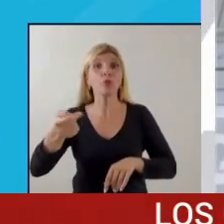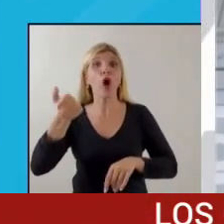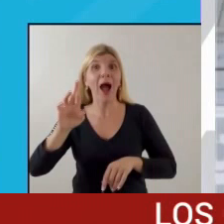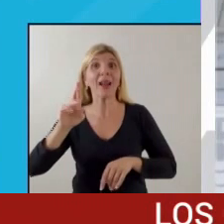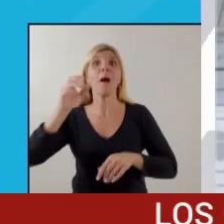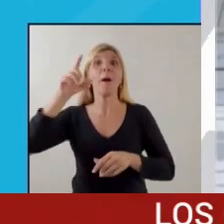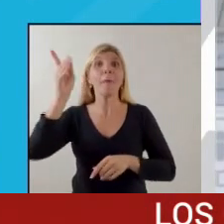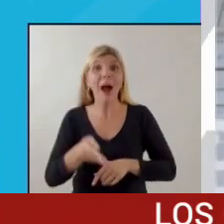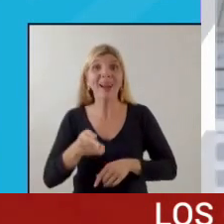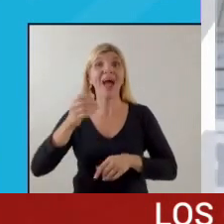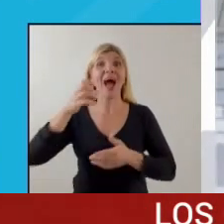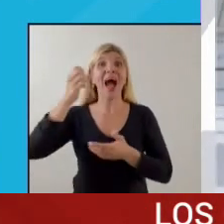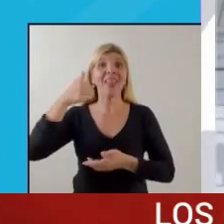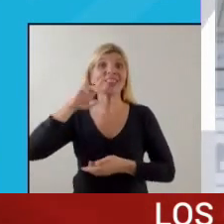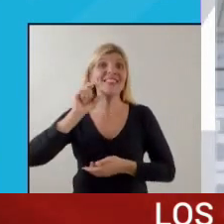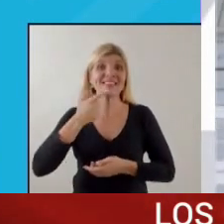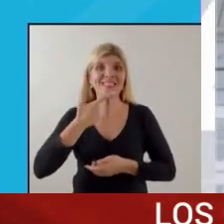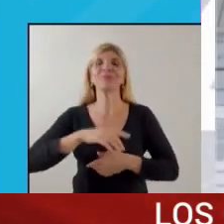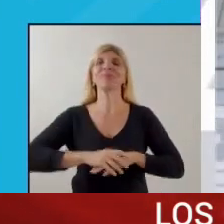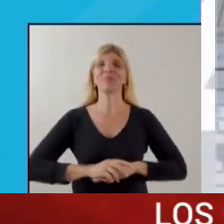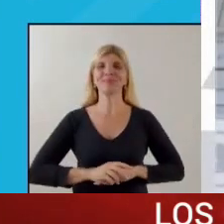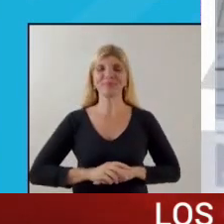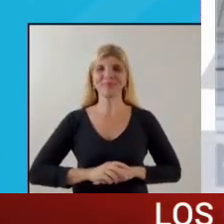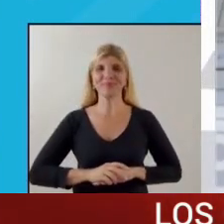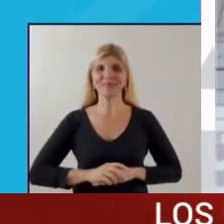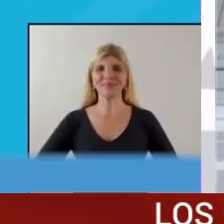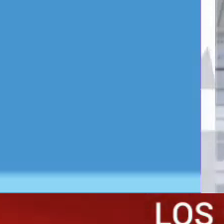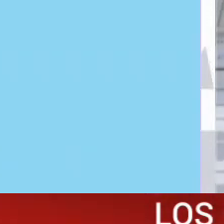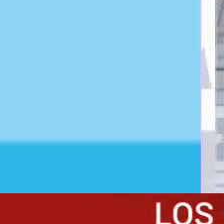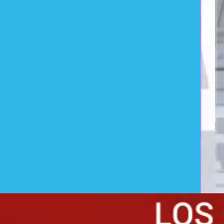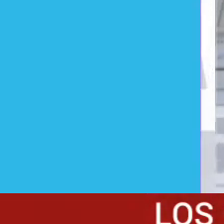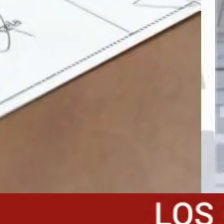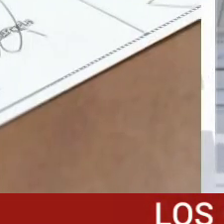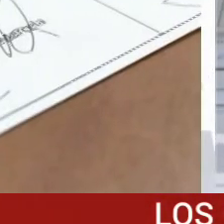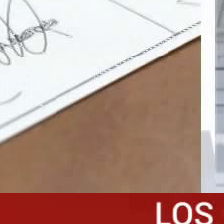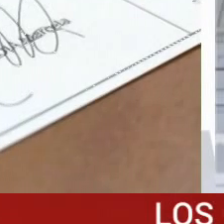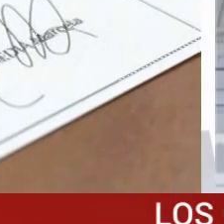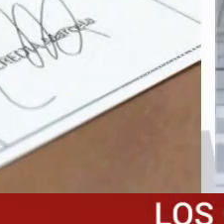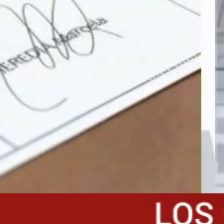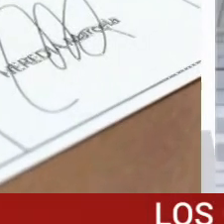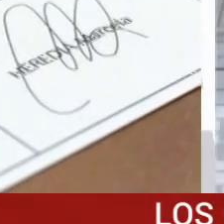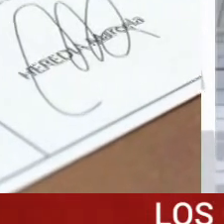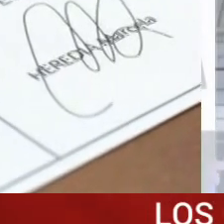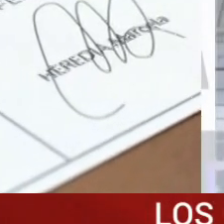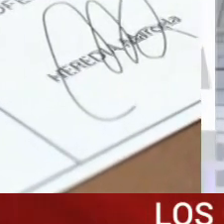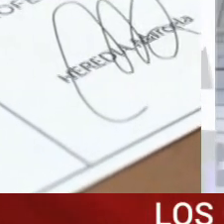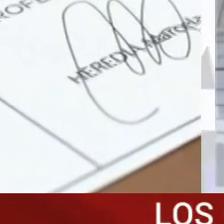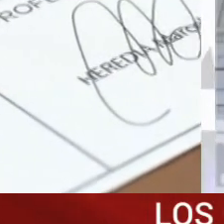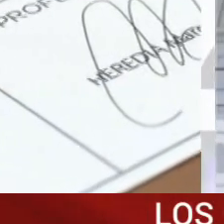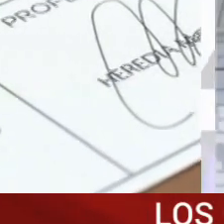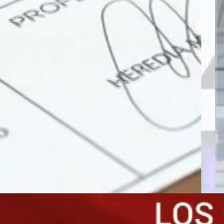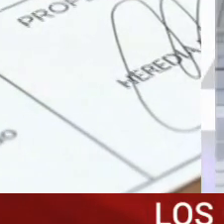interdisciplinaria aparte, se evalúan las necesidades de esa persona que se otorga el certificado. Ese proceso